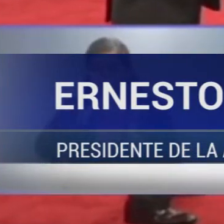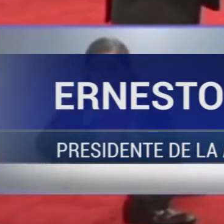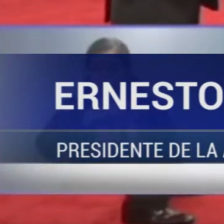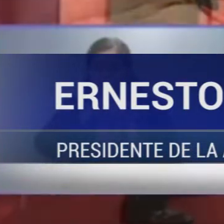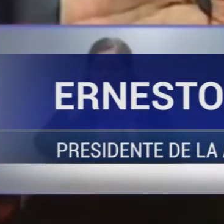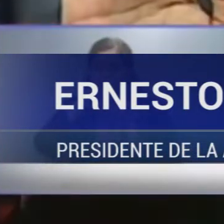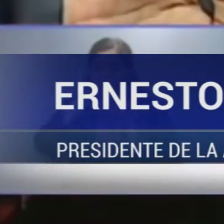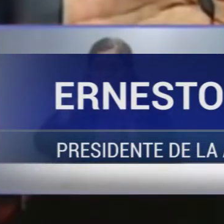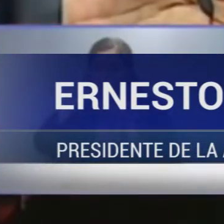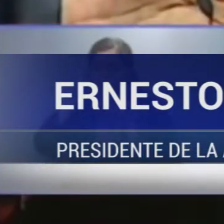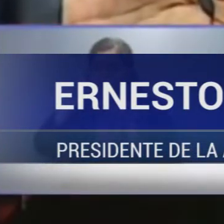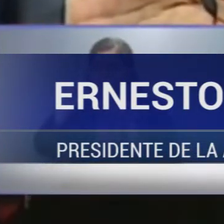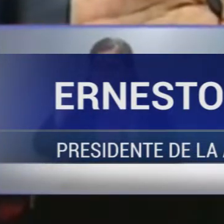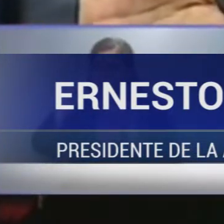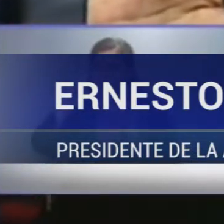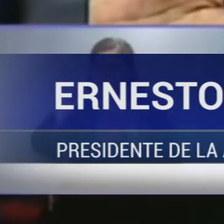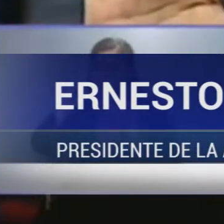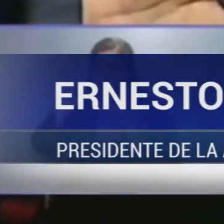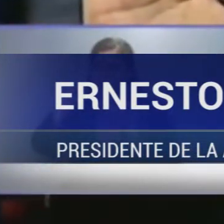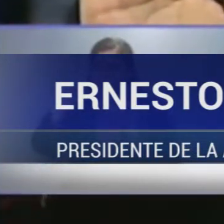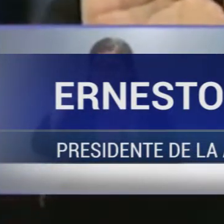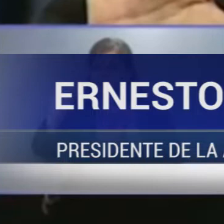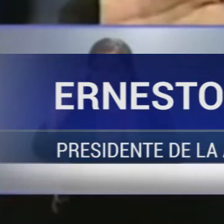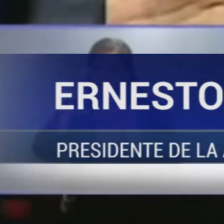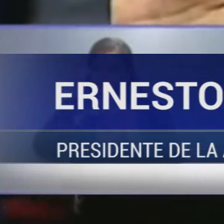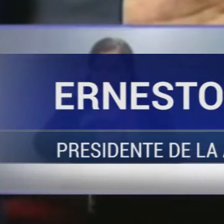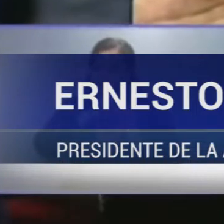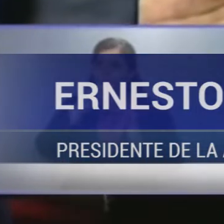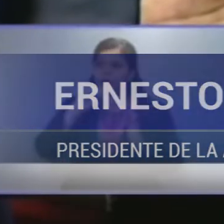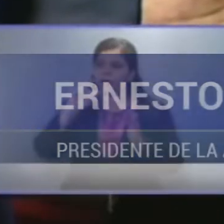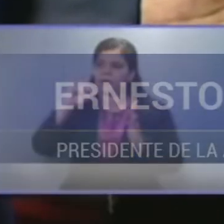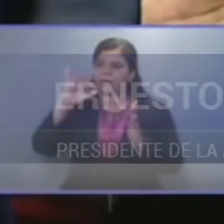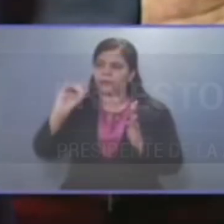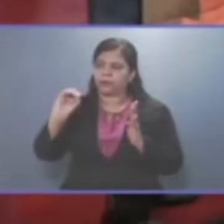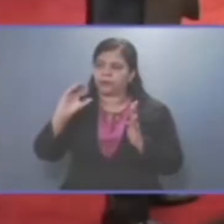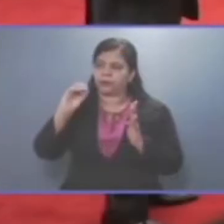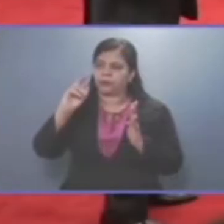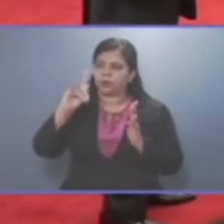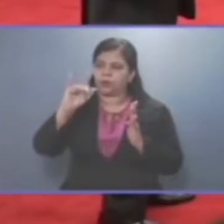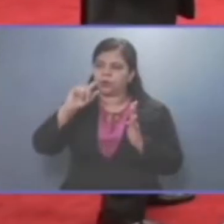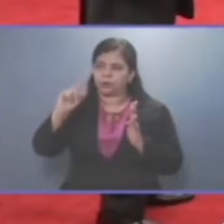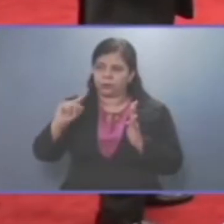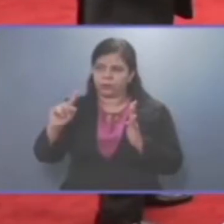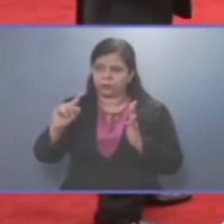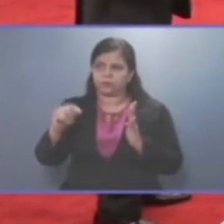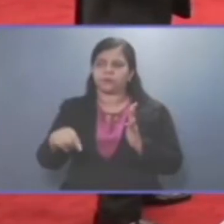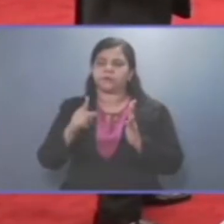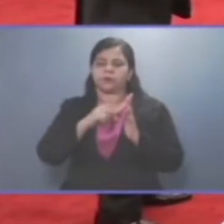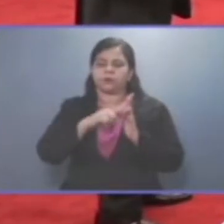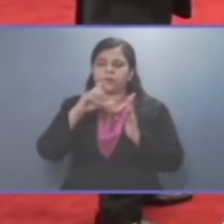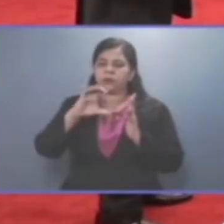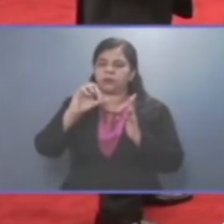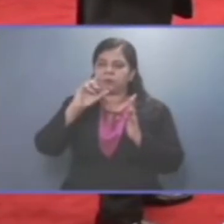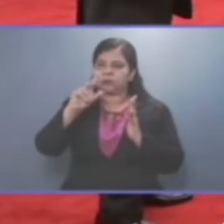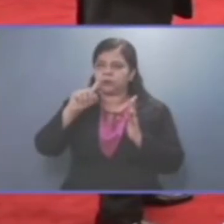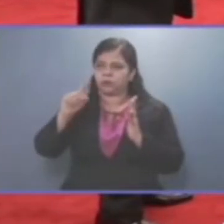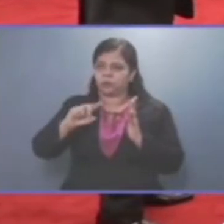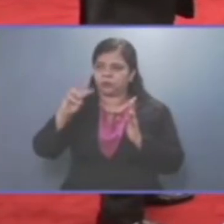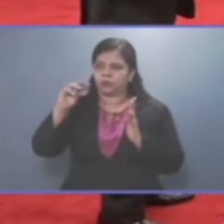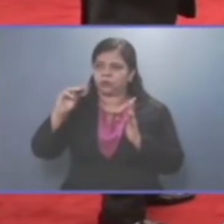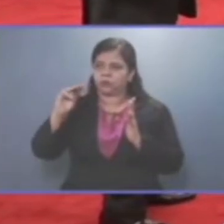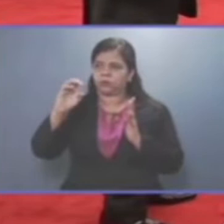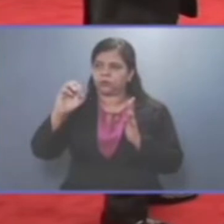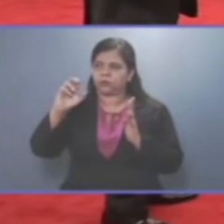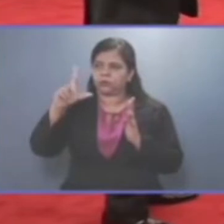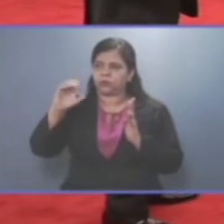Reinaldo Guevara Guadrón, Mauricio Edgardo Ortiz Cardona, Cruz Evelyn